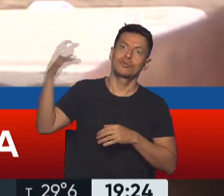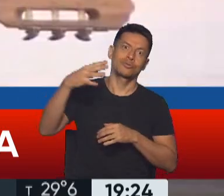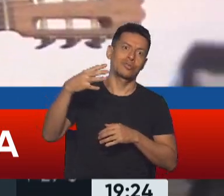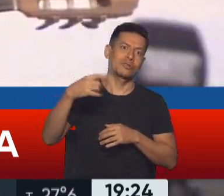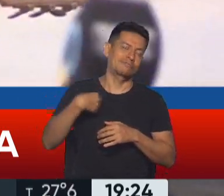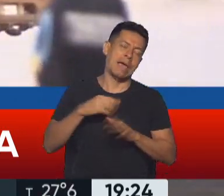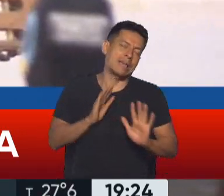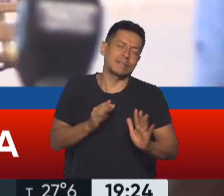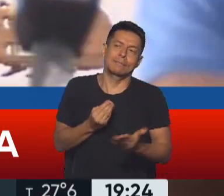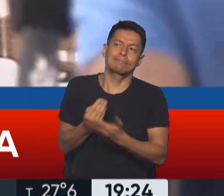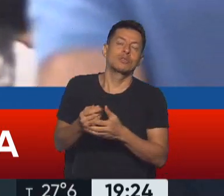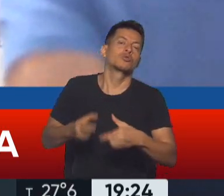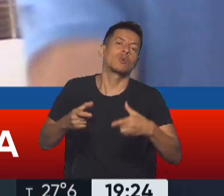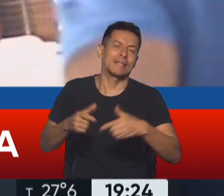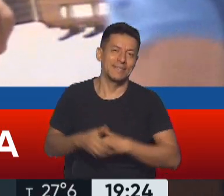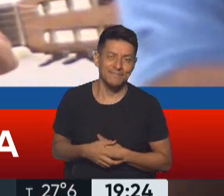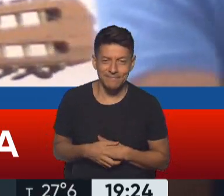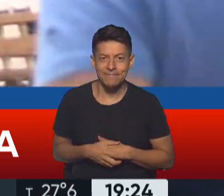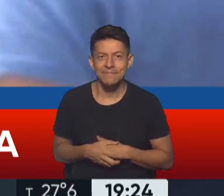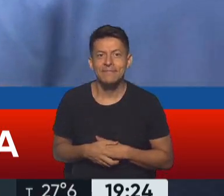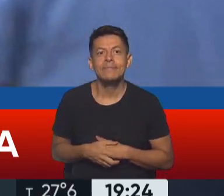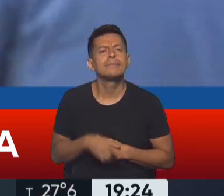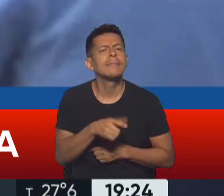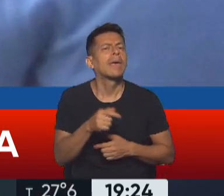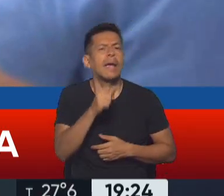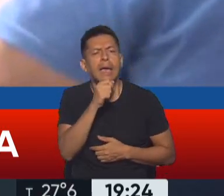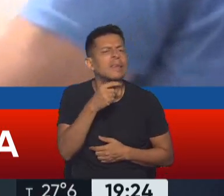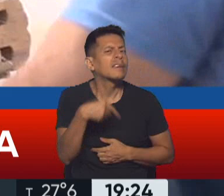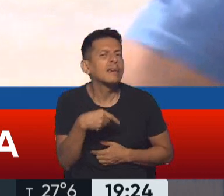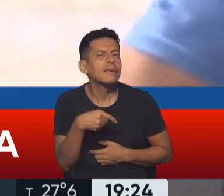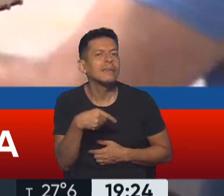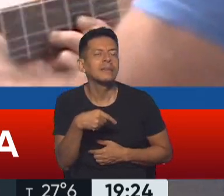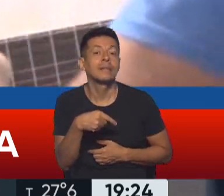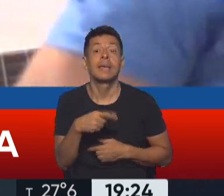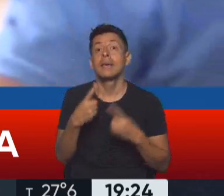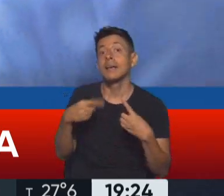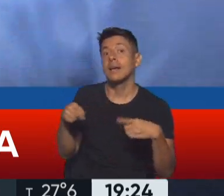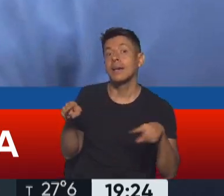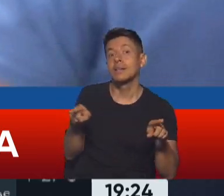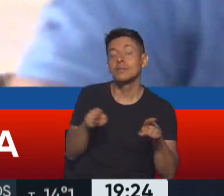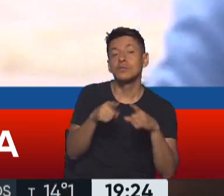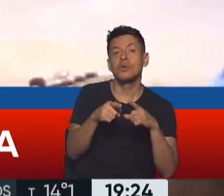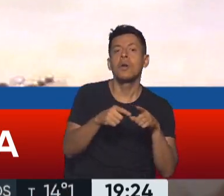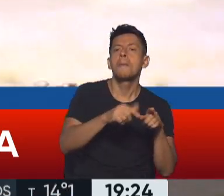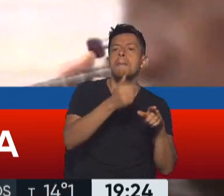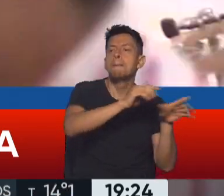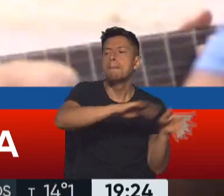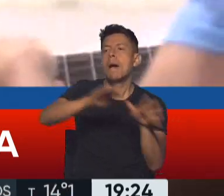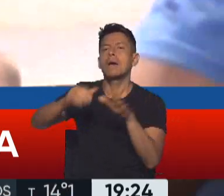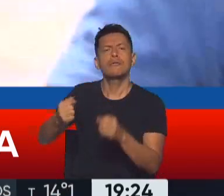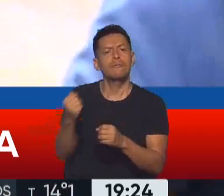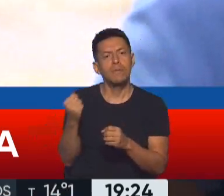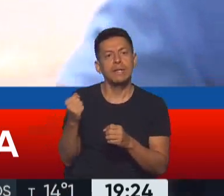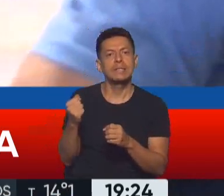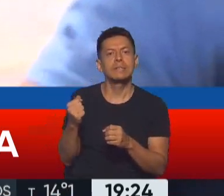Somos así nosotros, los platenses. ¿Se puede saber qué está cantando? Estamos cantando una canción de la fuerza de la mar, sería. Contra